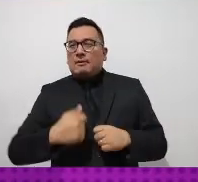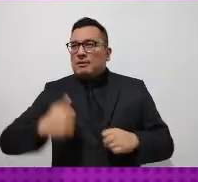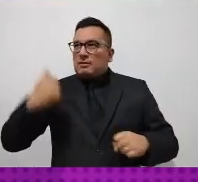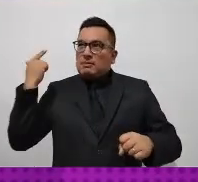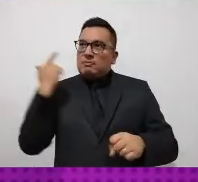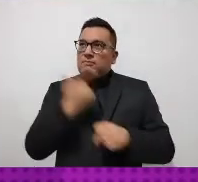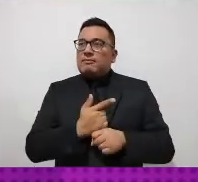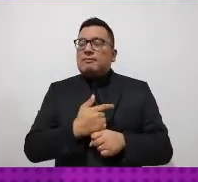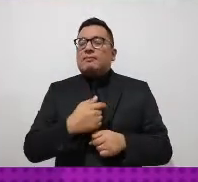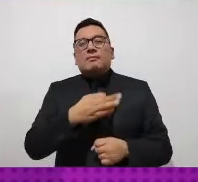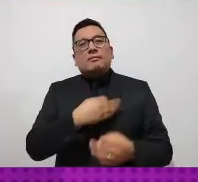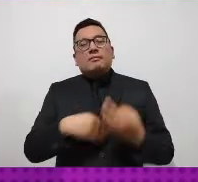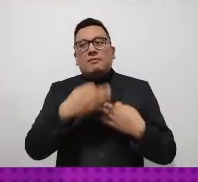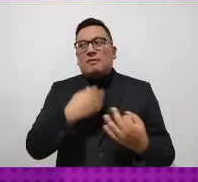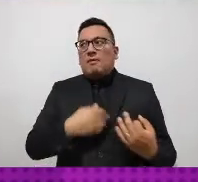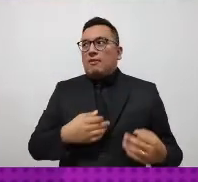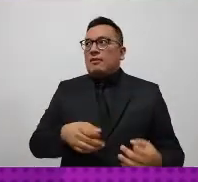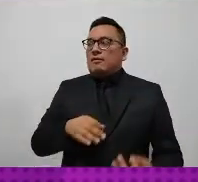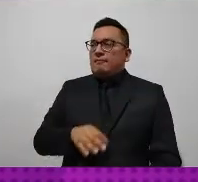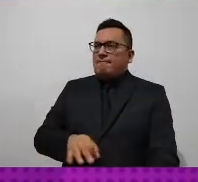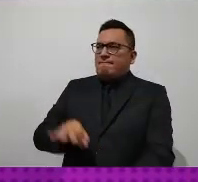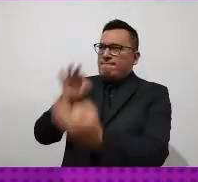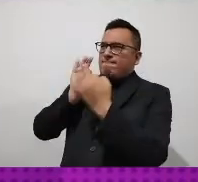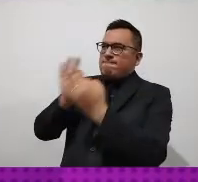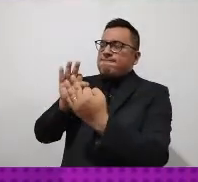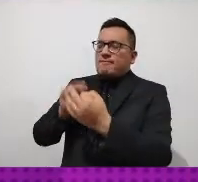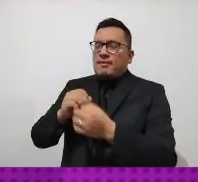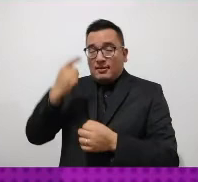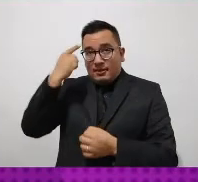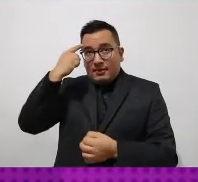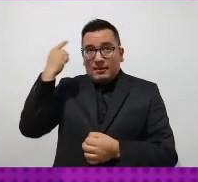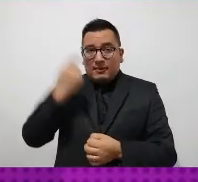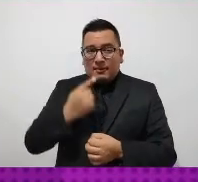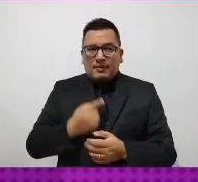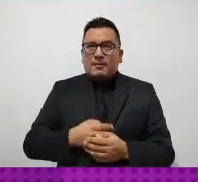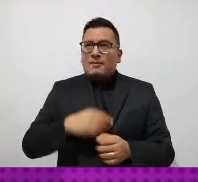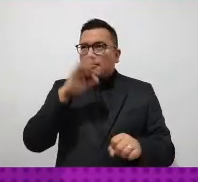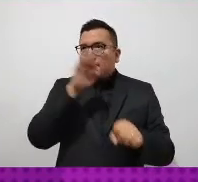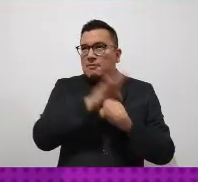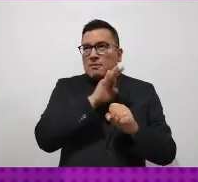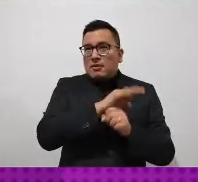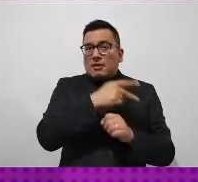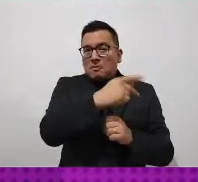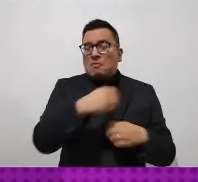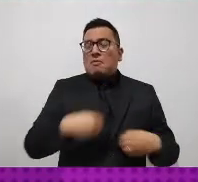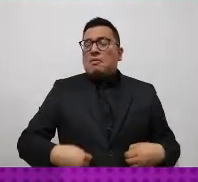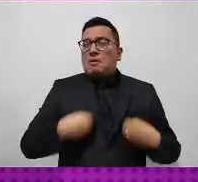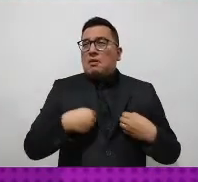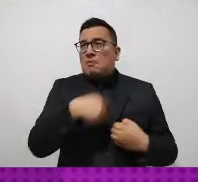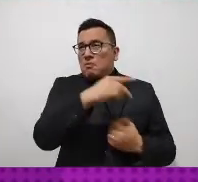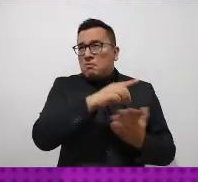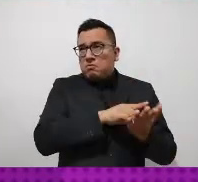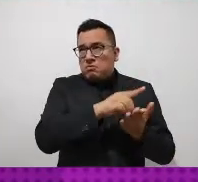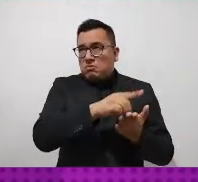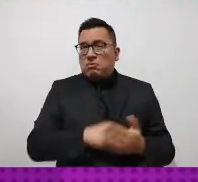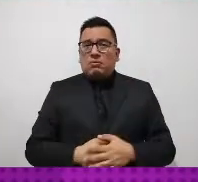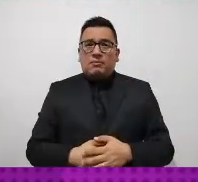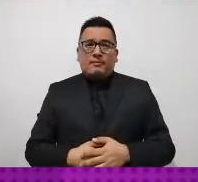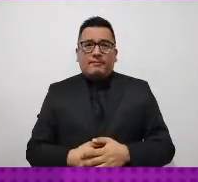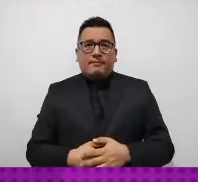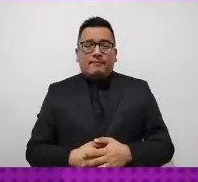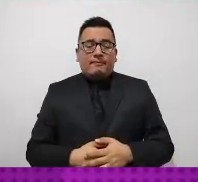por completa va a responder para garantizar la integridad, la vida y la protección y ejercicio de los derechos de las